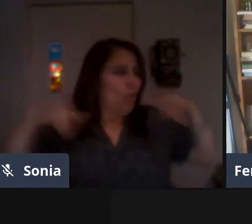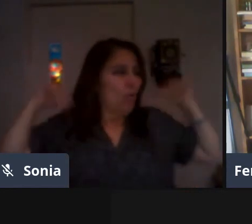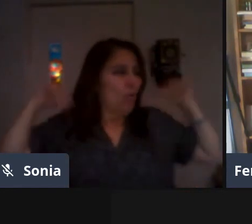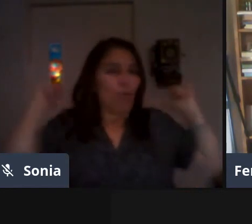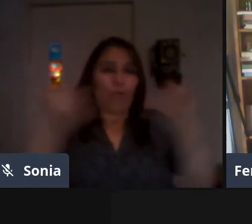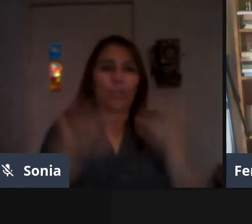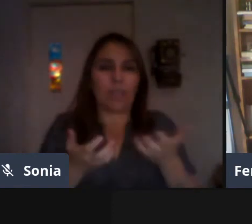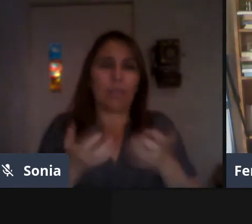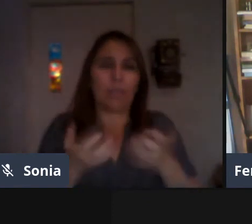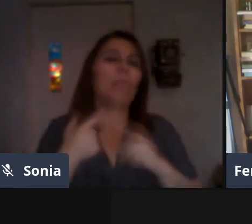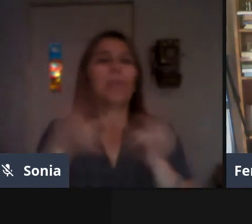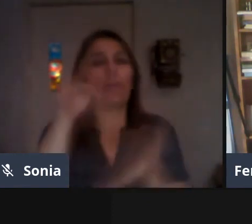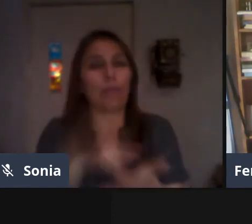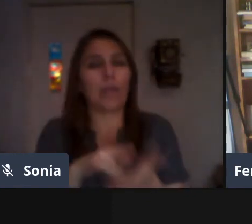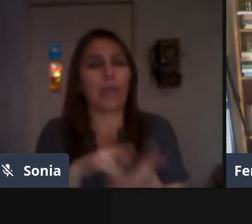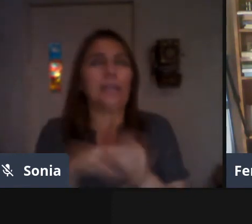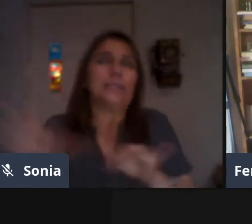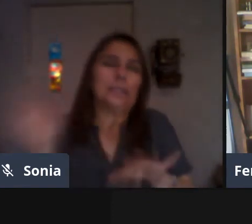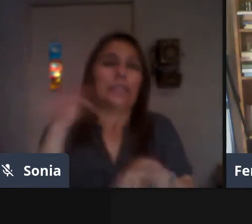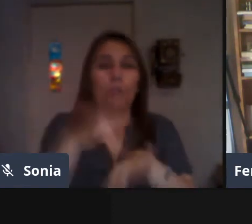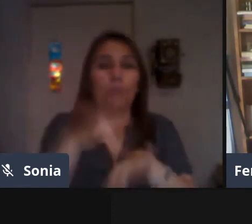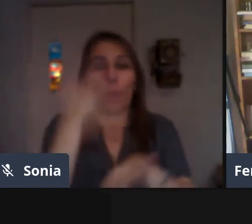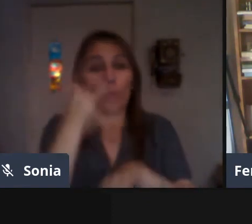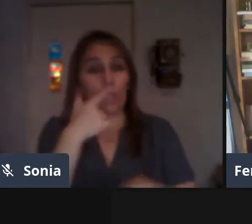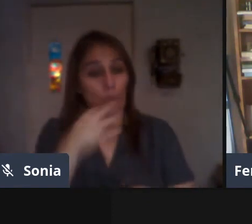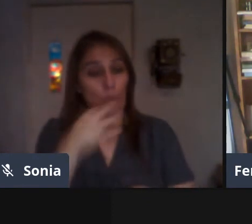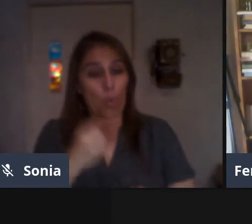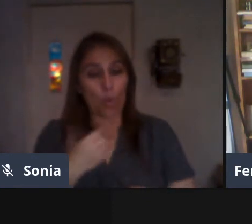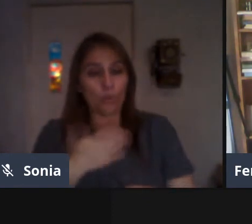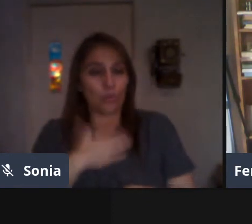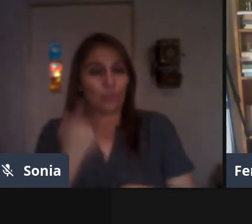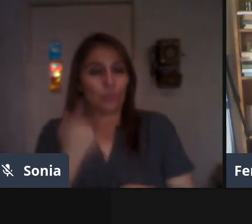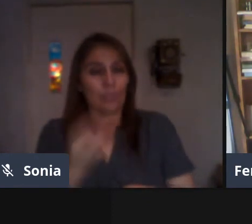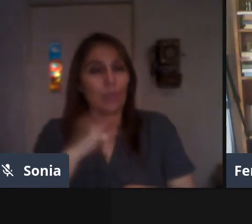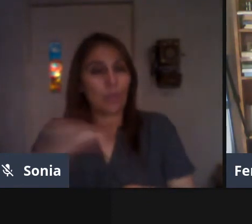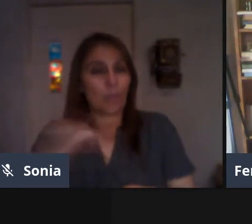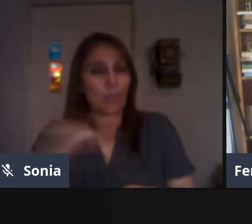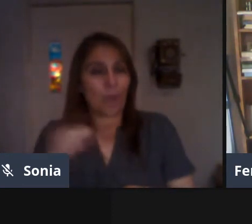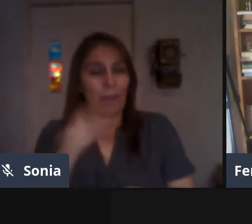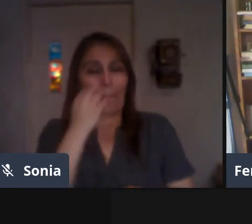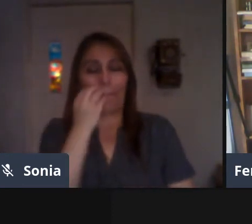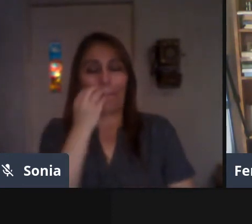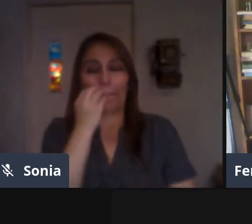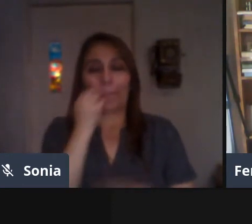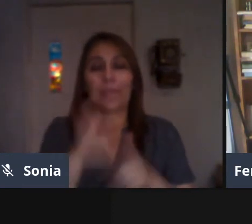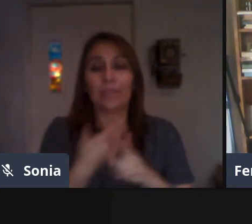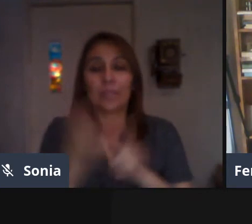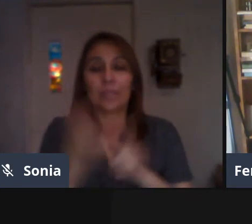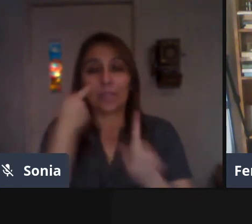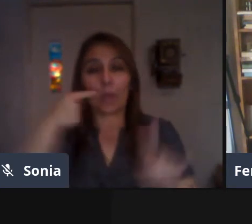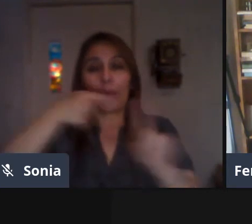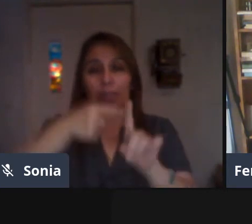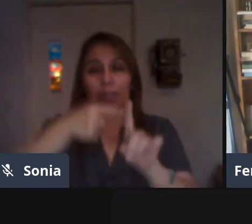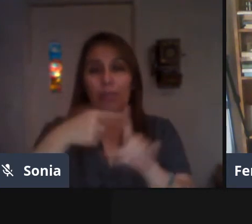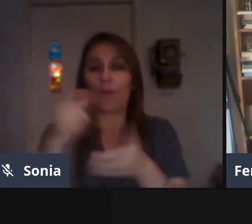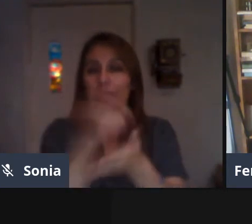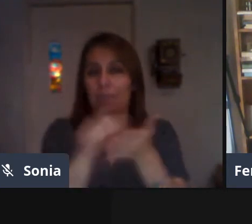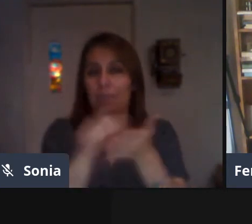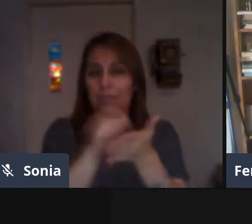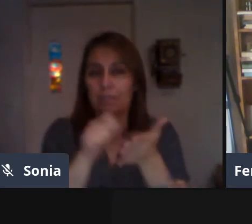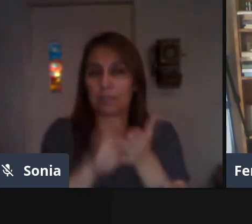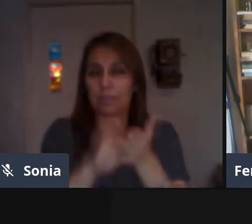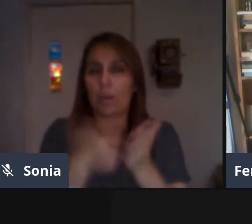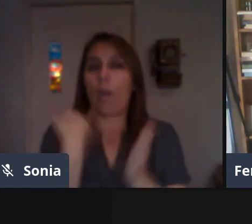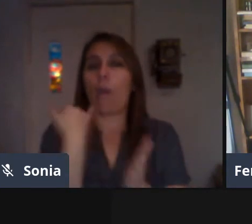ese es el ejercicio que permite que esto llegue de esa manera cuando se encuentra la lectura no